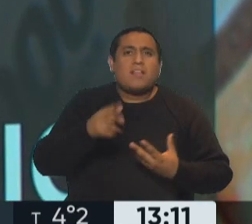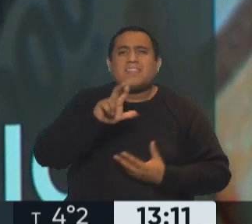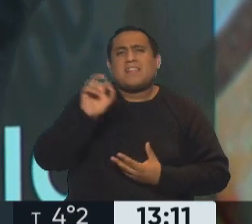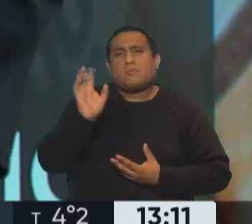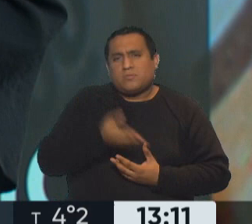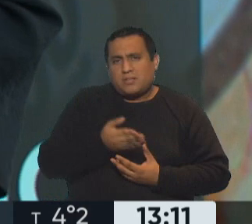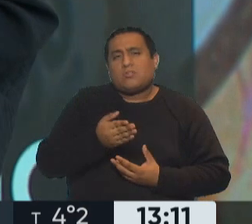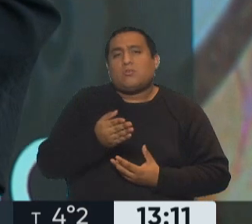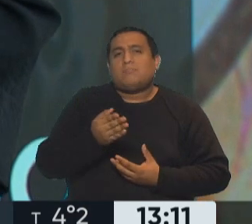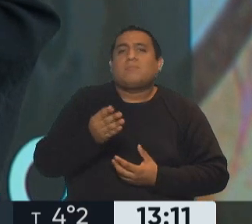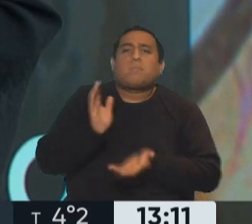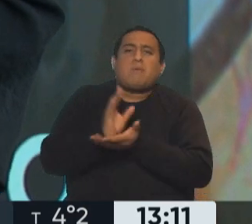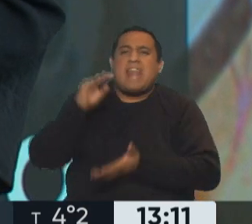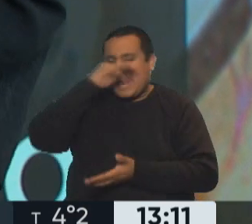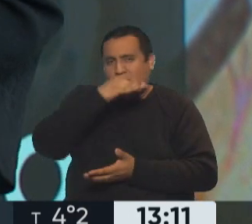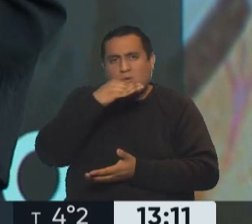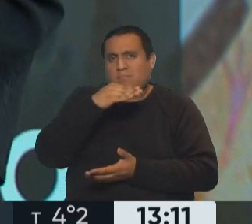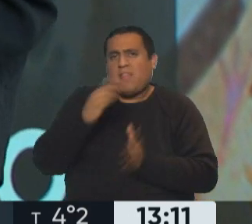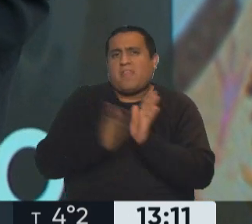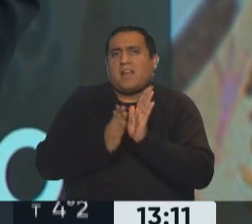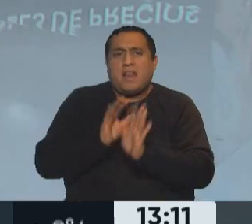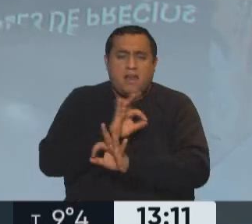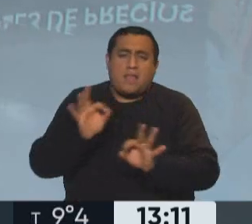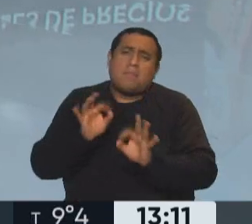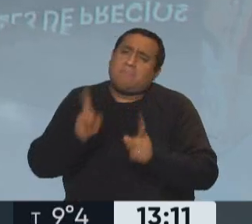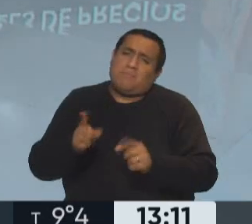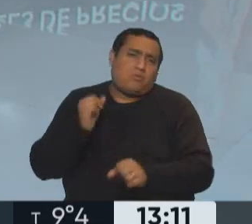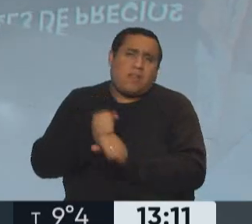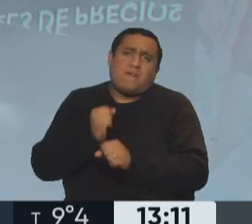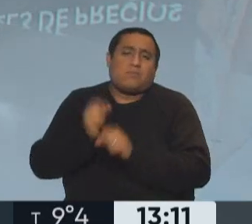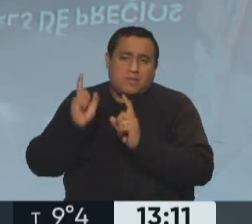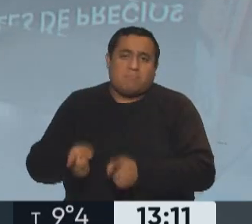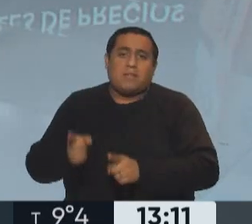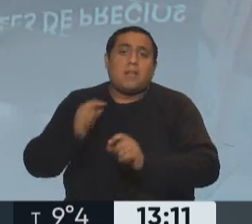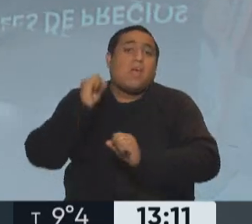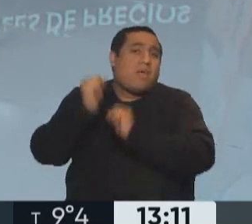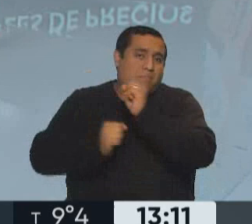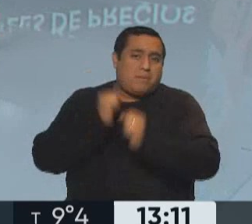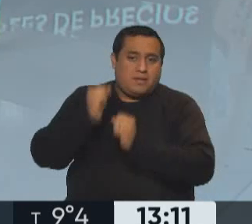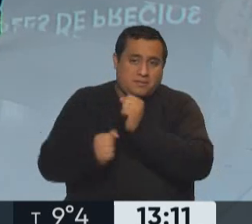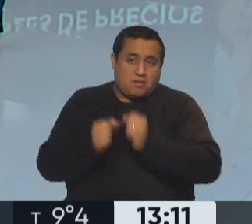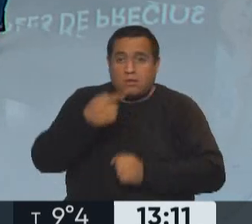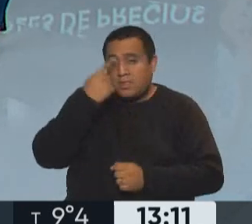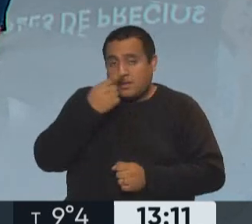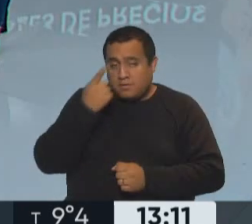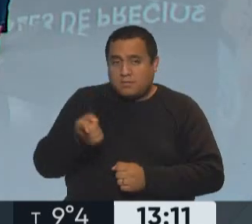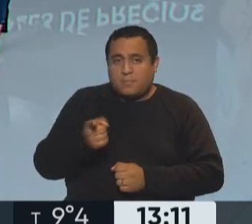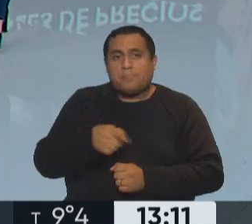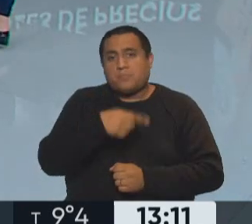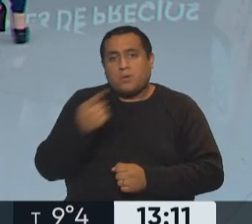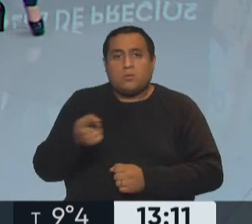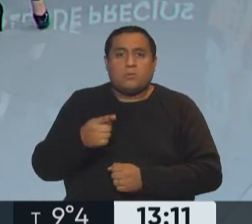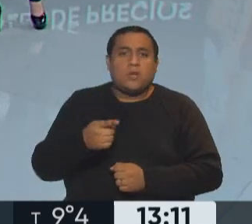que formalizar todavía la economía, ni hablar del empleo, en este caso directamente empresas. Interesante este eje. Las paritarias